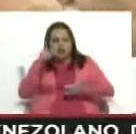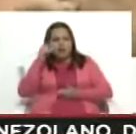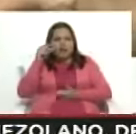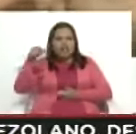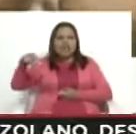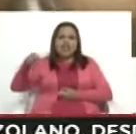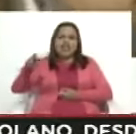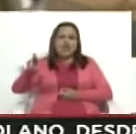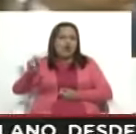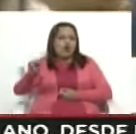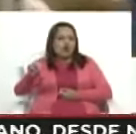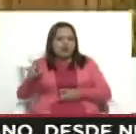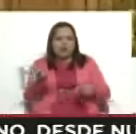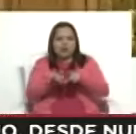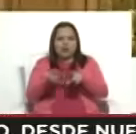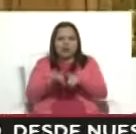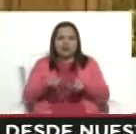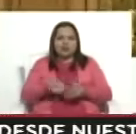¿Sí?